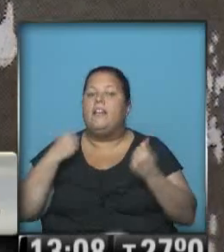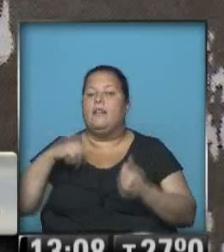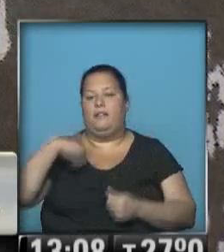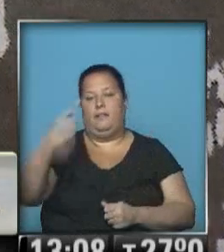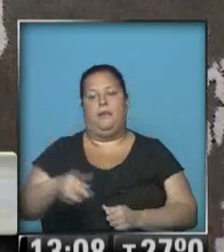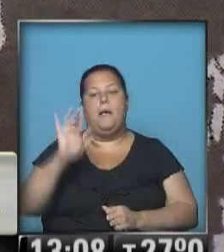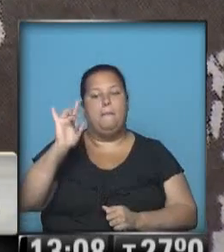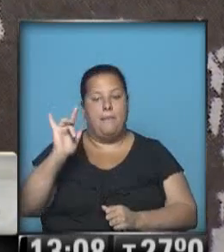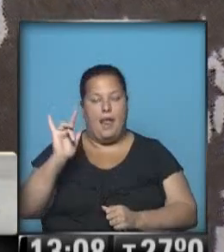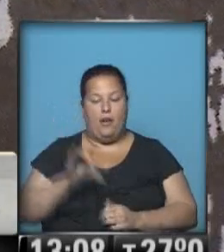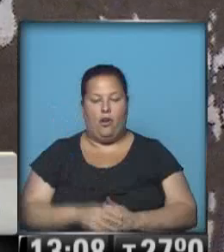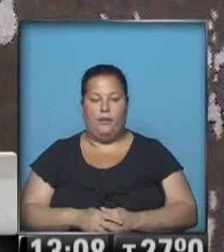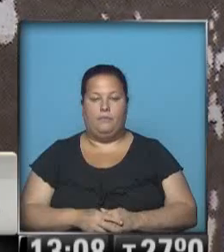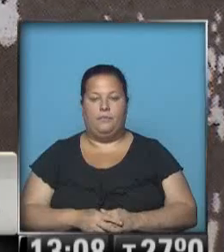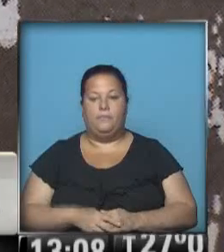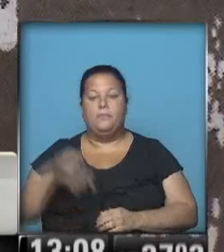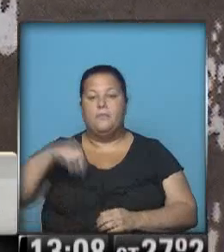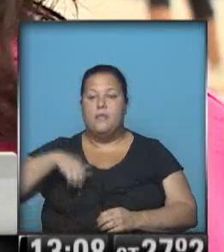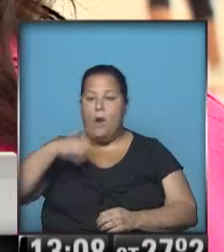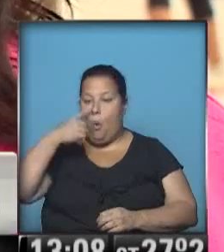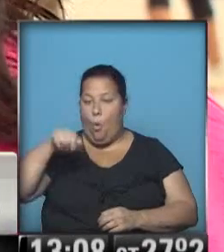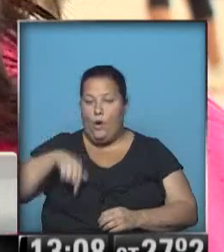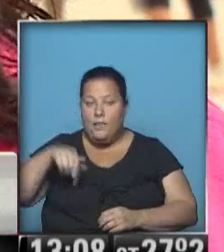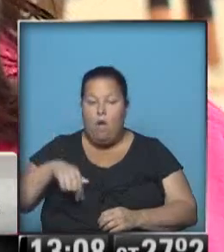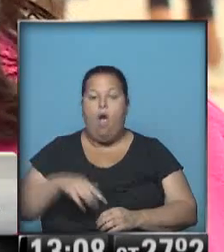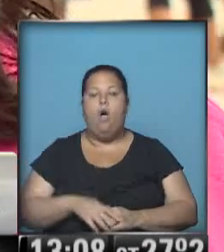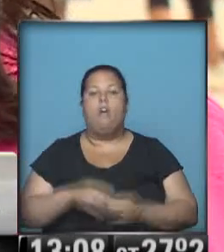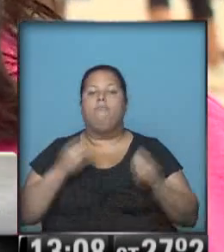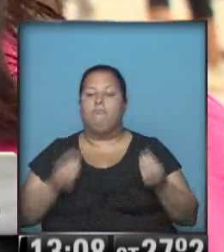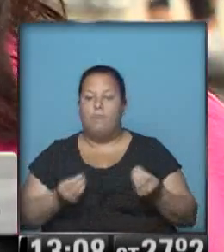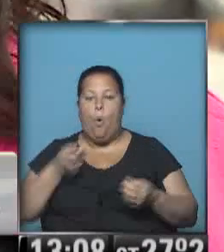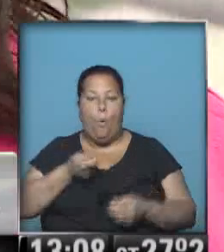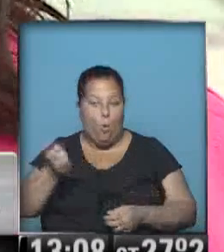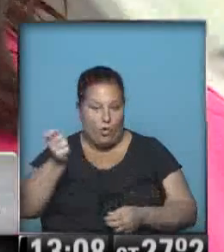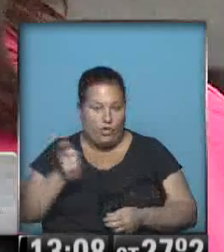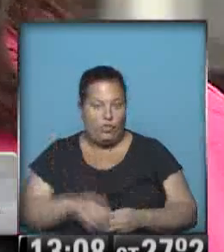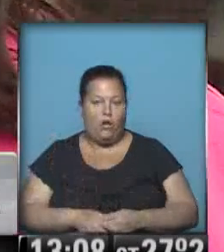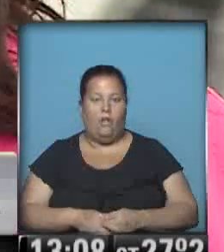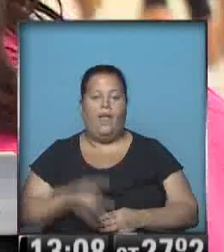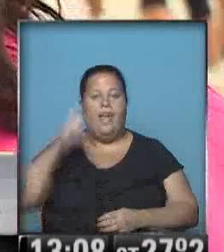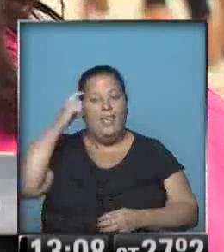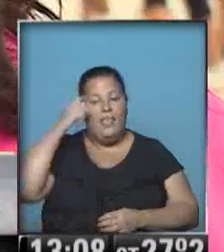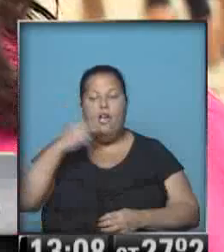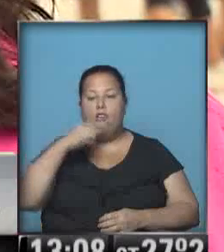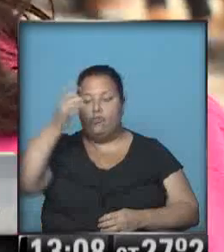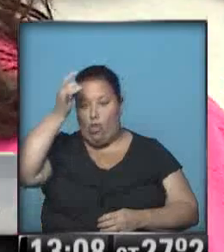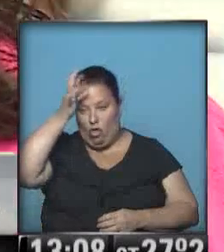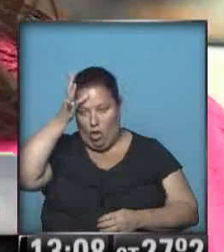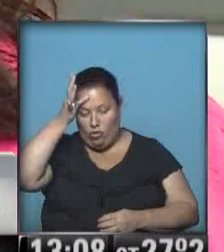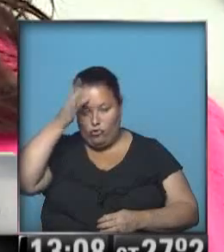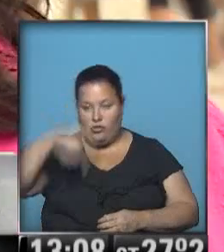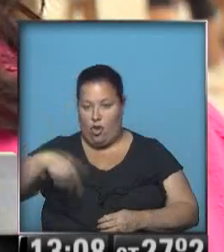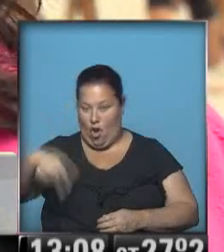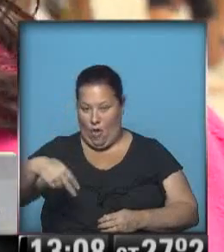próximo miércoles. Estamos en esta última instancia, ya que es el juicio 10, 11 y 12. En realidad